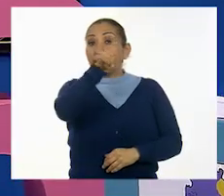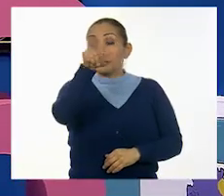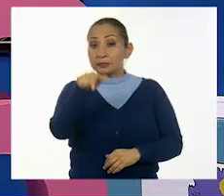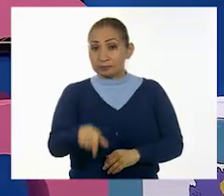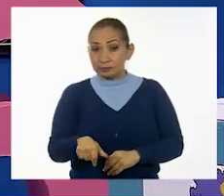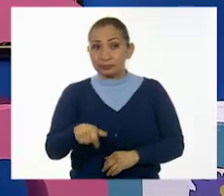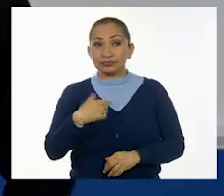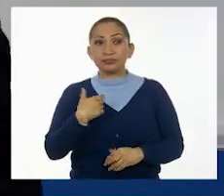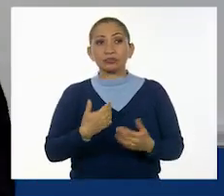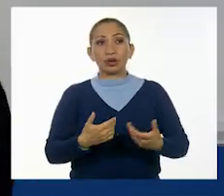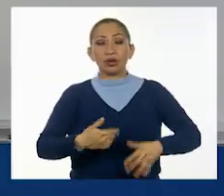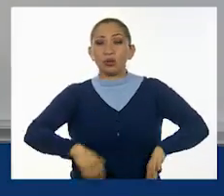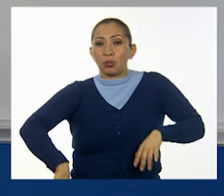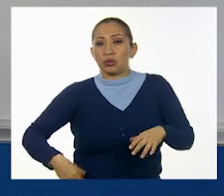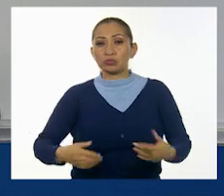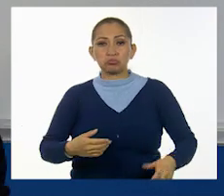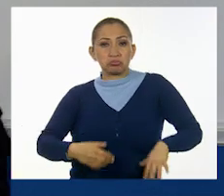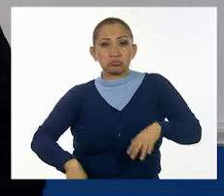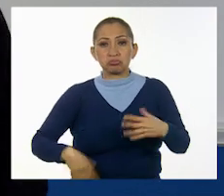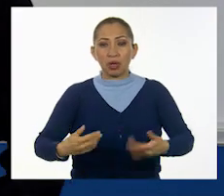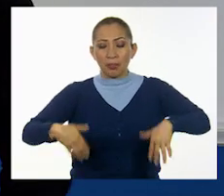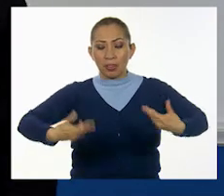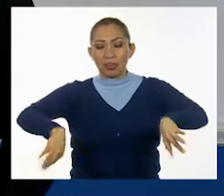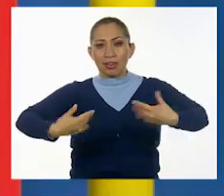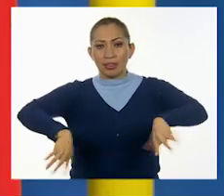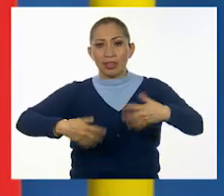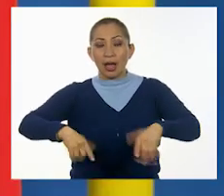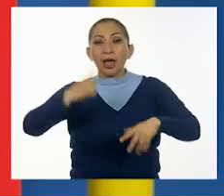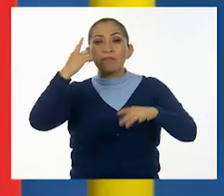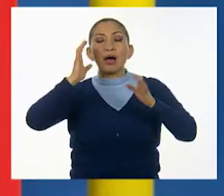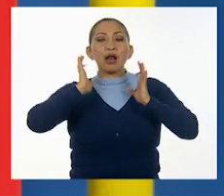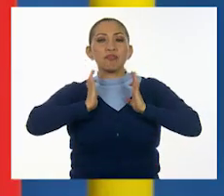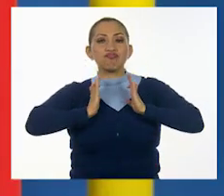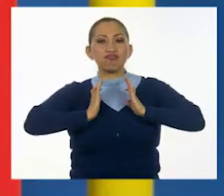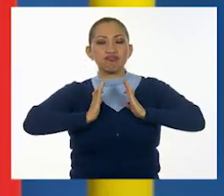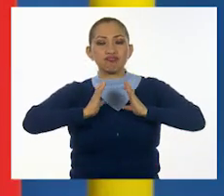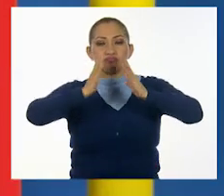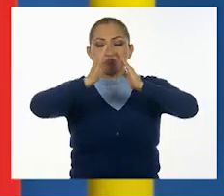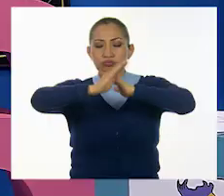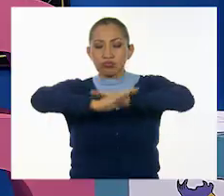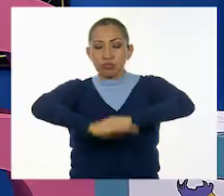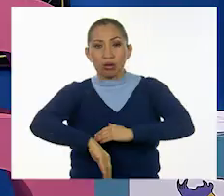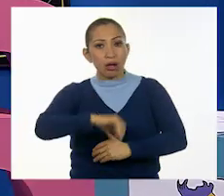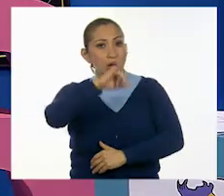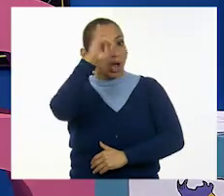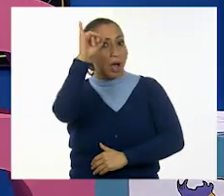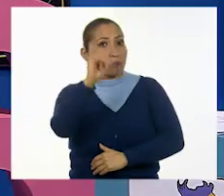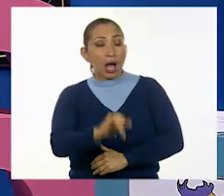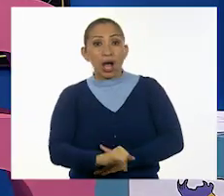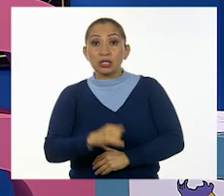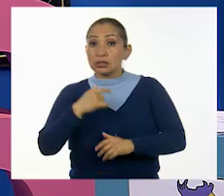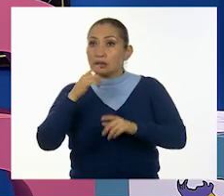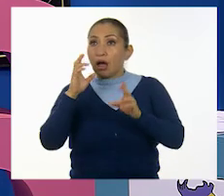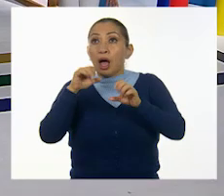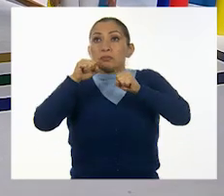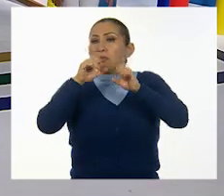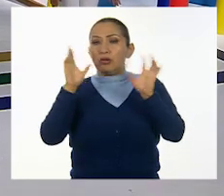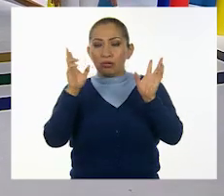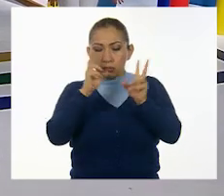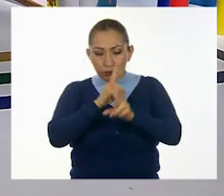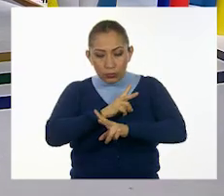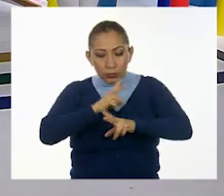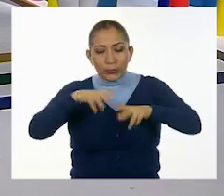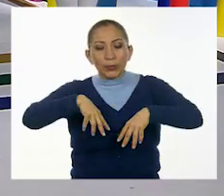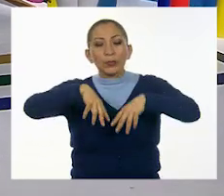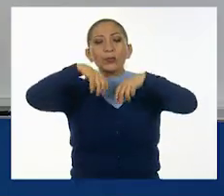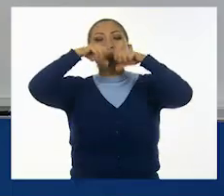Posteriormente nos sacudimos un poquito para relajarnos. Nunca detenemos la respiración, permitimos